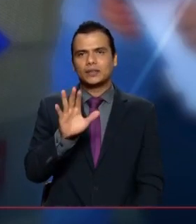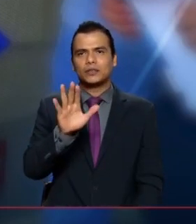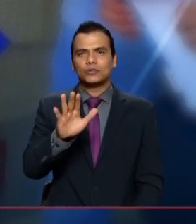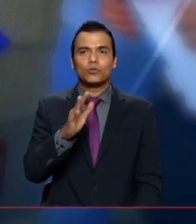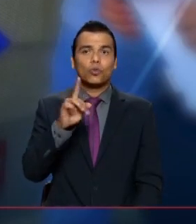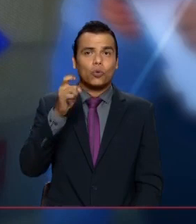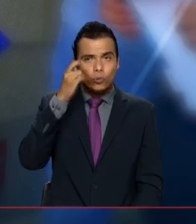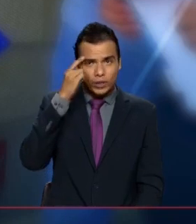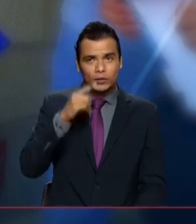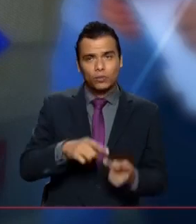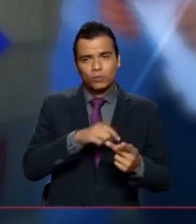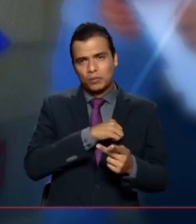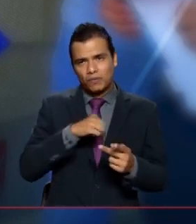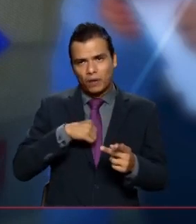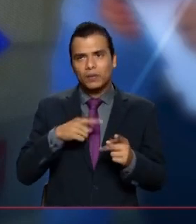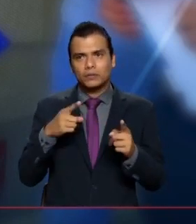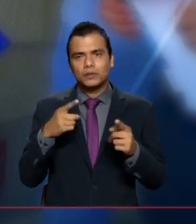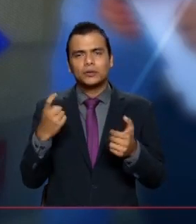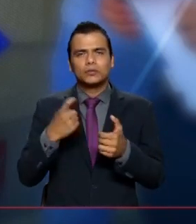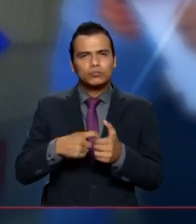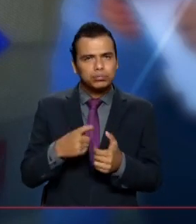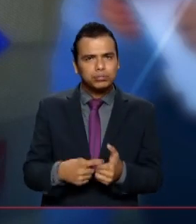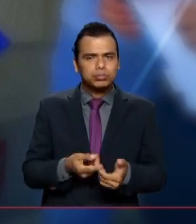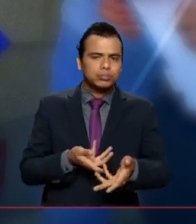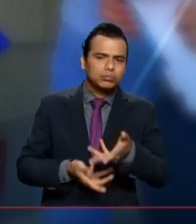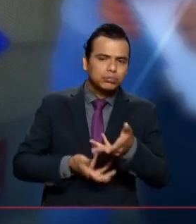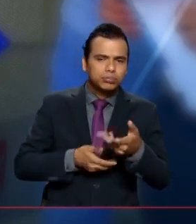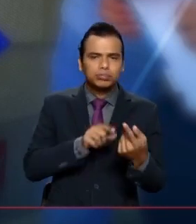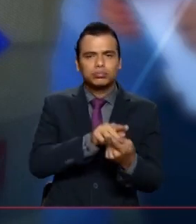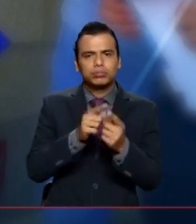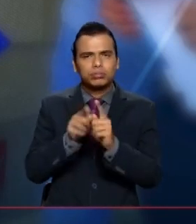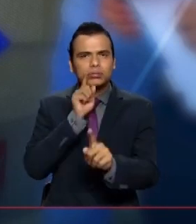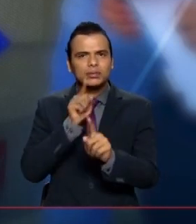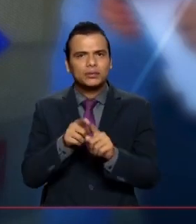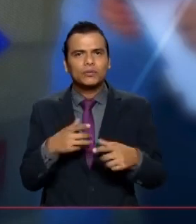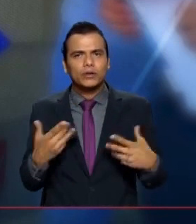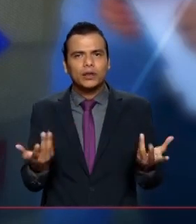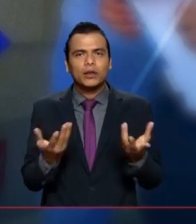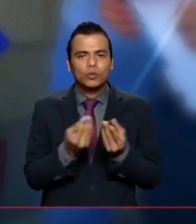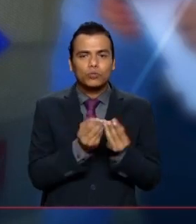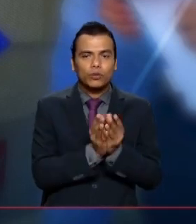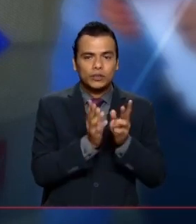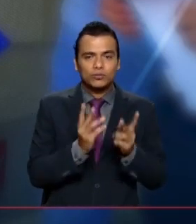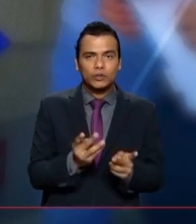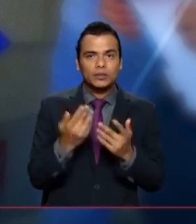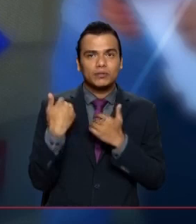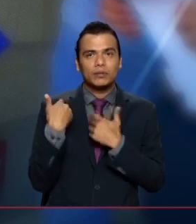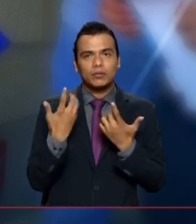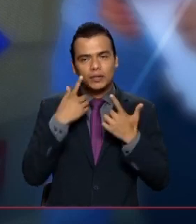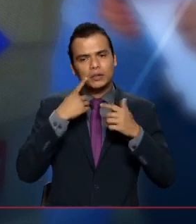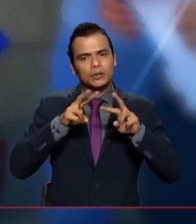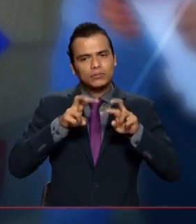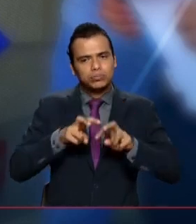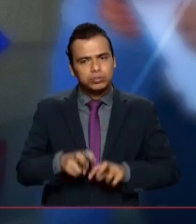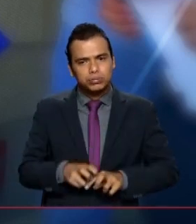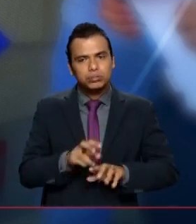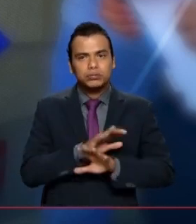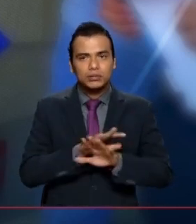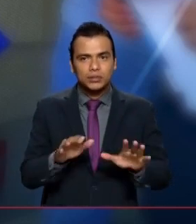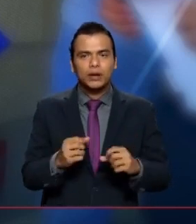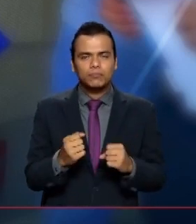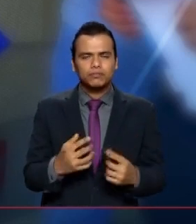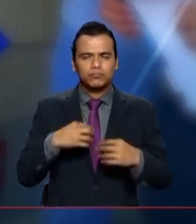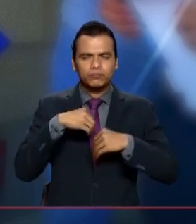privadas de varias regiones del país. El objetivo, fomentar las capacidades de los estudiantes y desarrollar habilidades en el